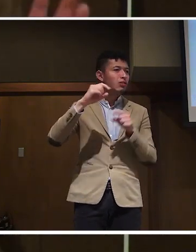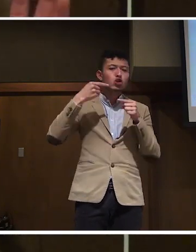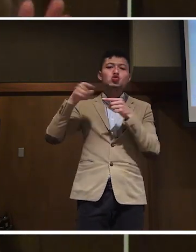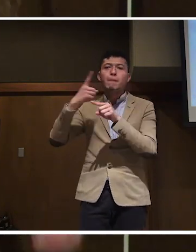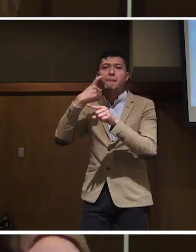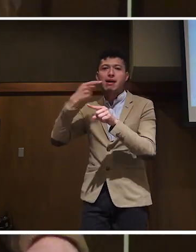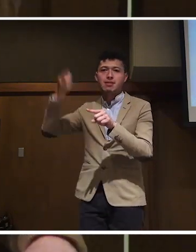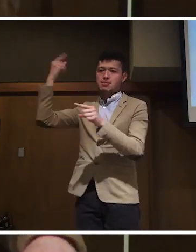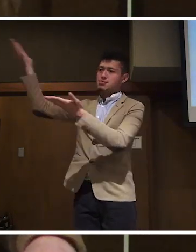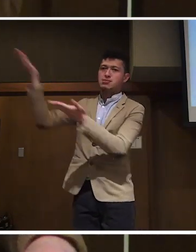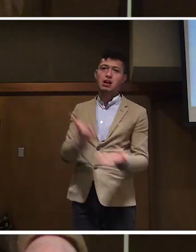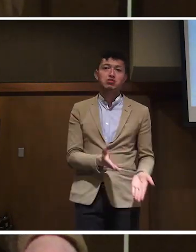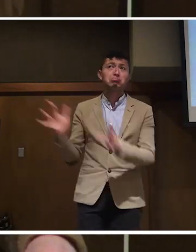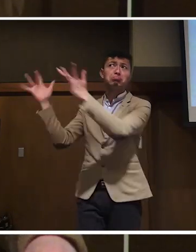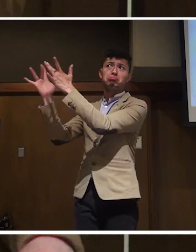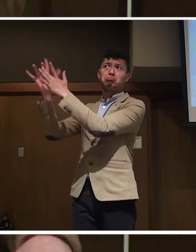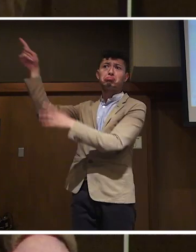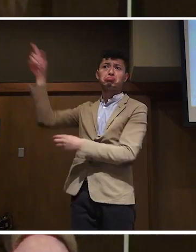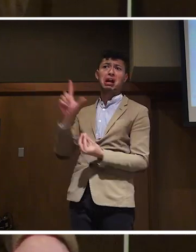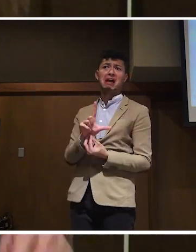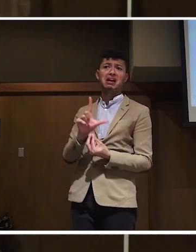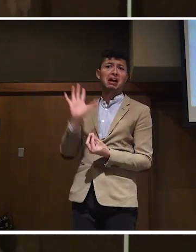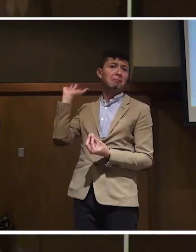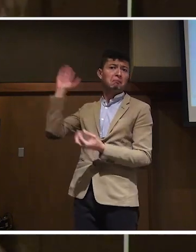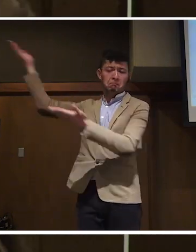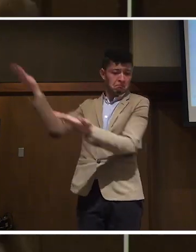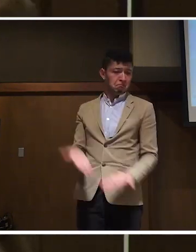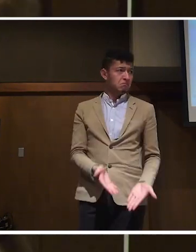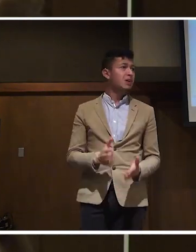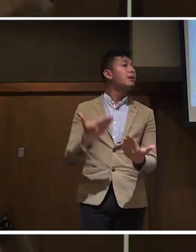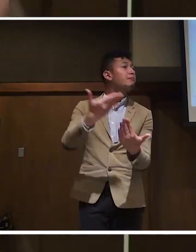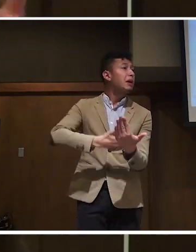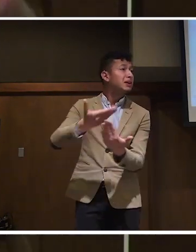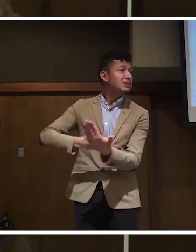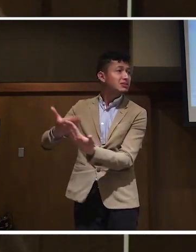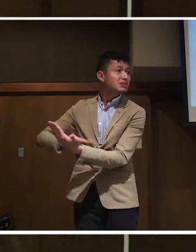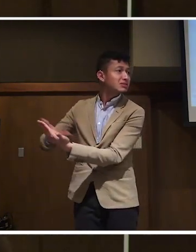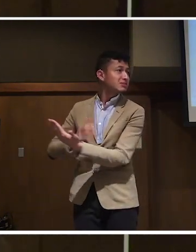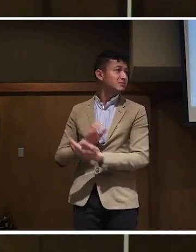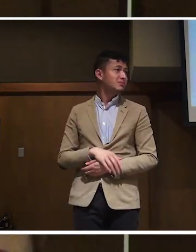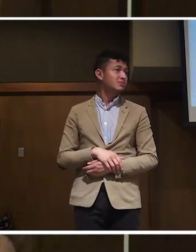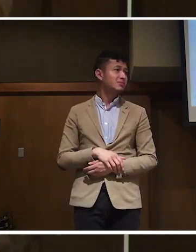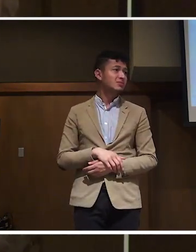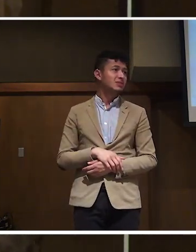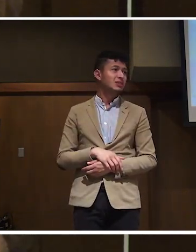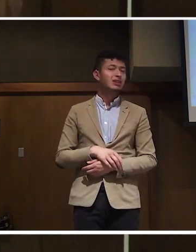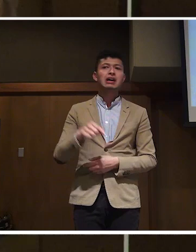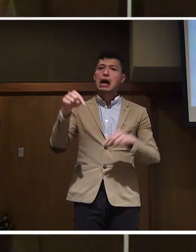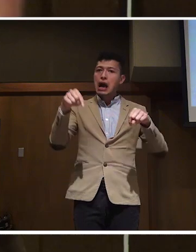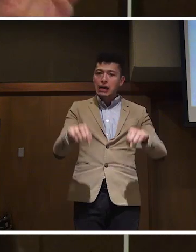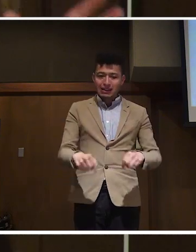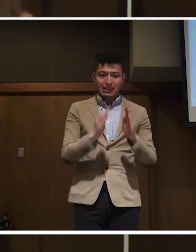por alguna relación con don Eduardo Santos. Esos papeles están como ocurre siempre con la disciplina de la